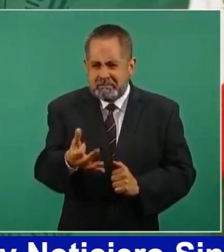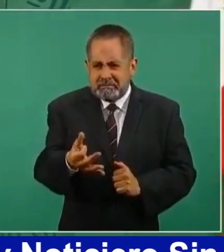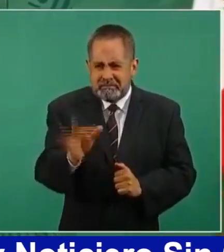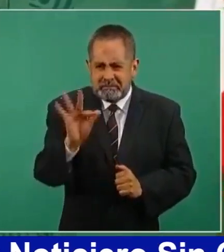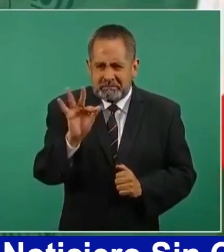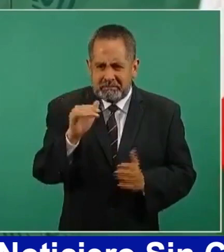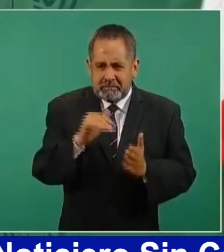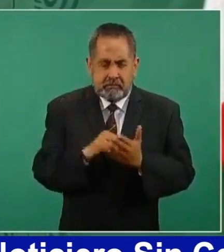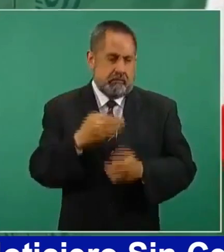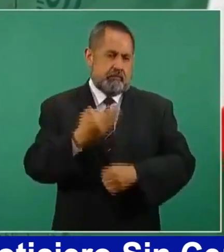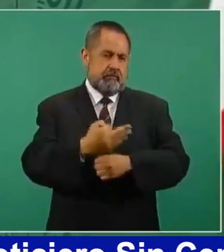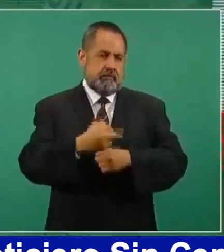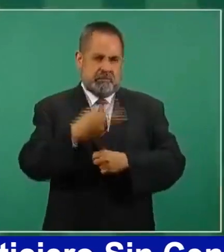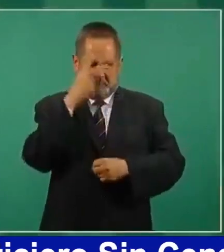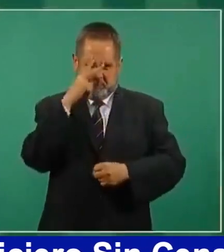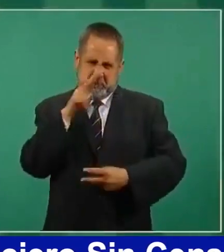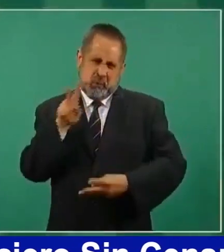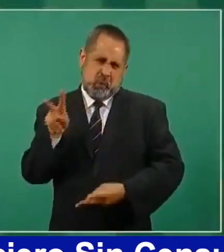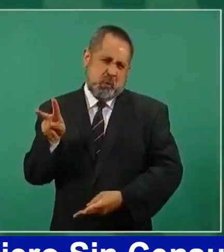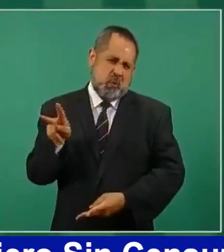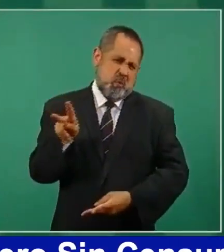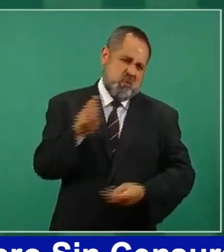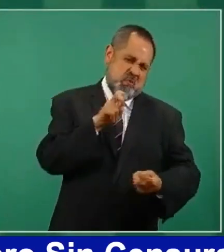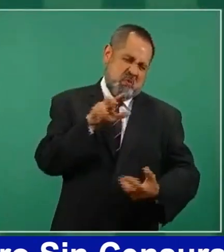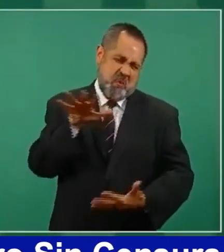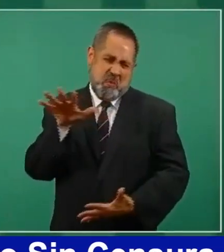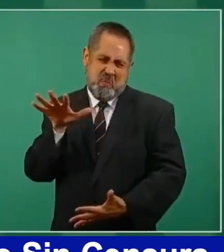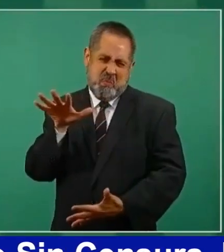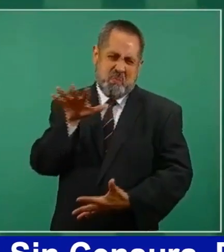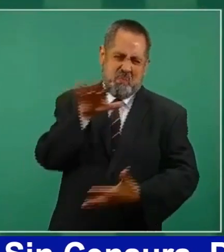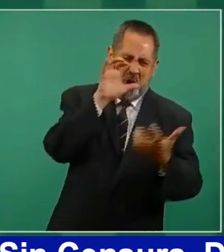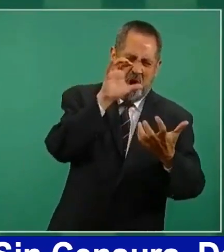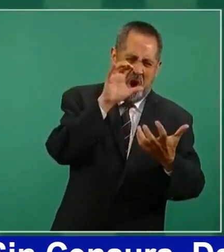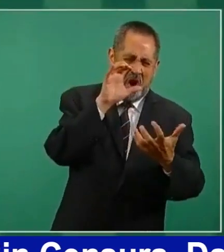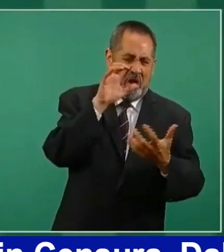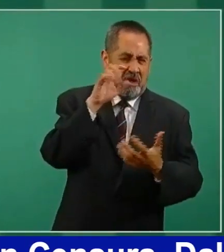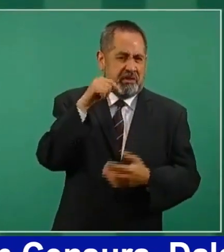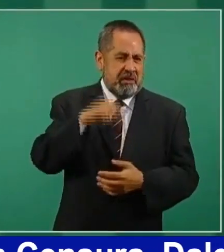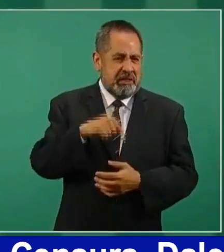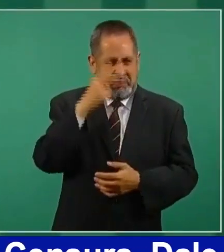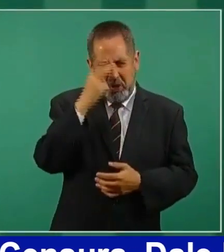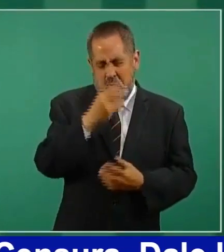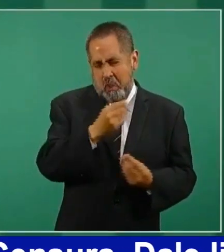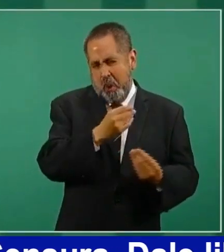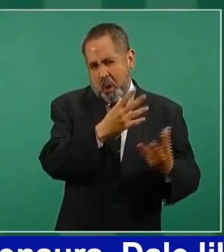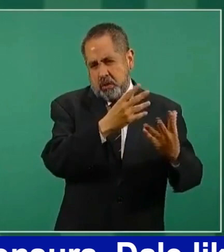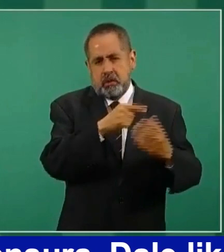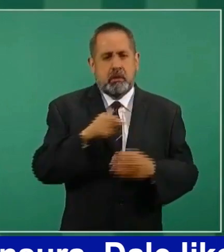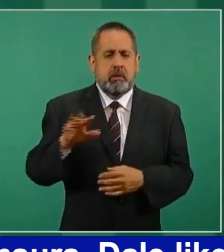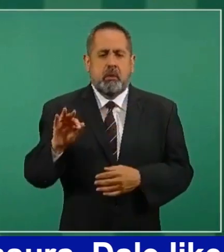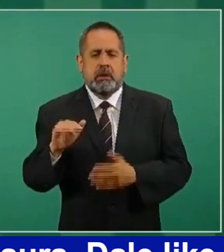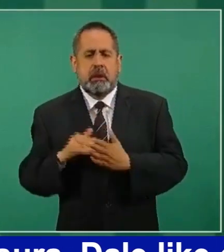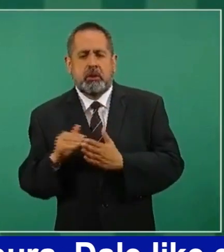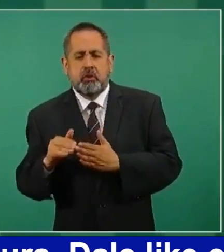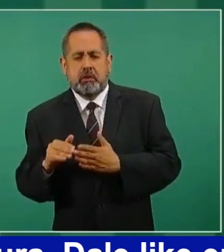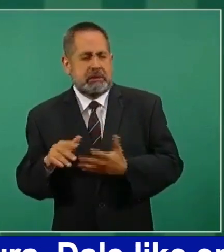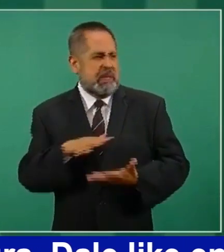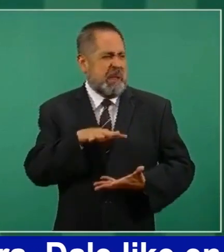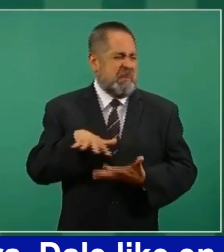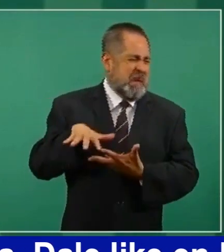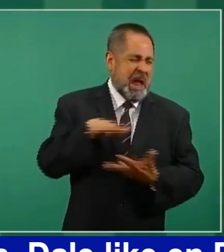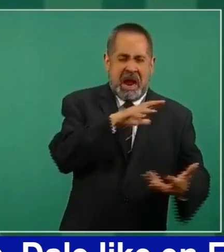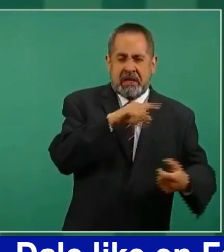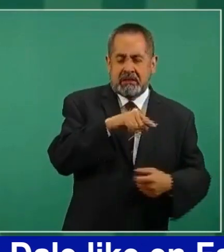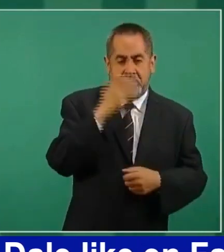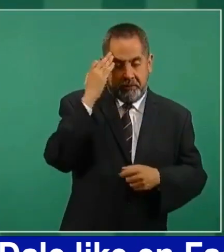bicoca en comparación con el saqueo llevado a cabo en nuestro país durante el periodo neoliberal.